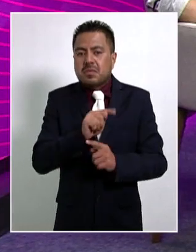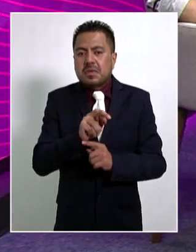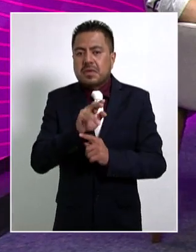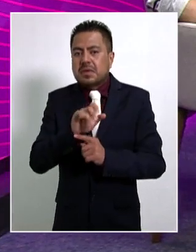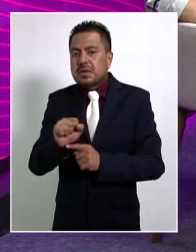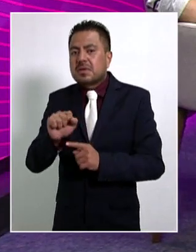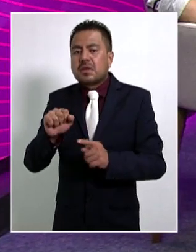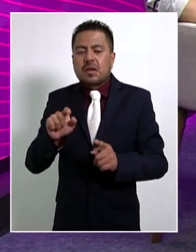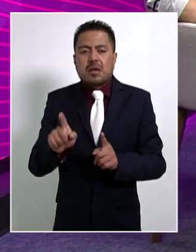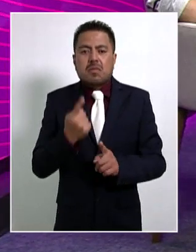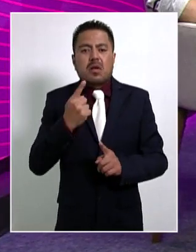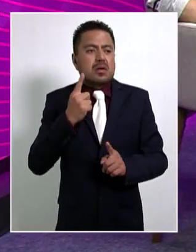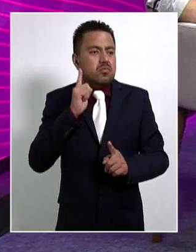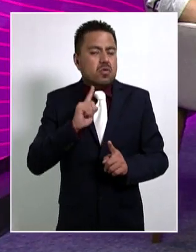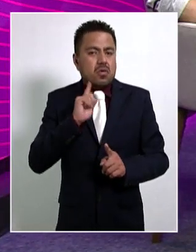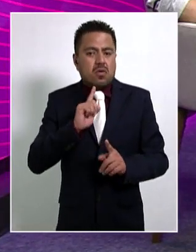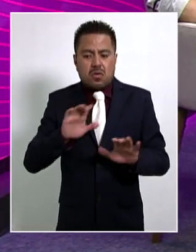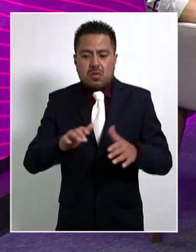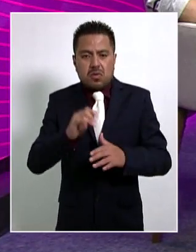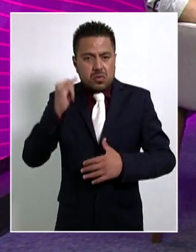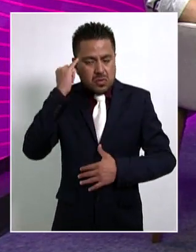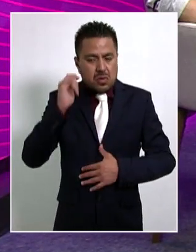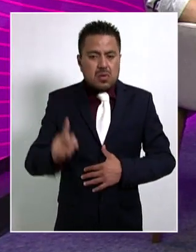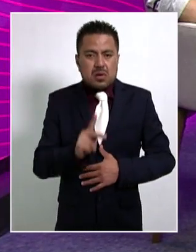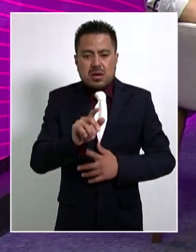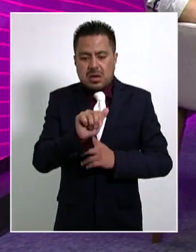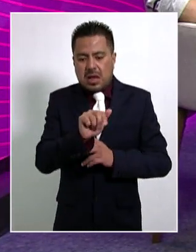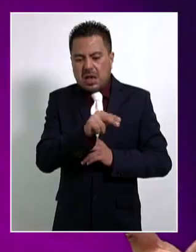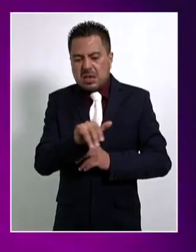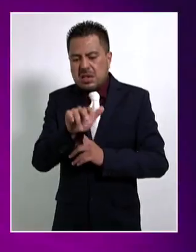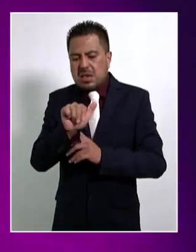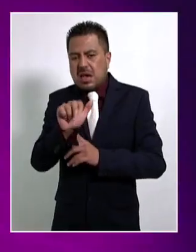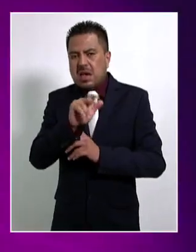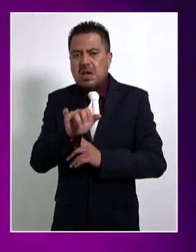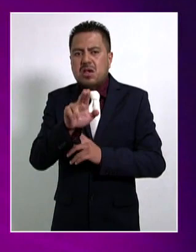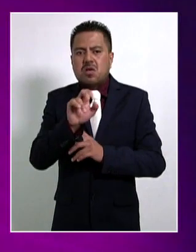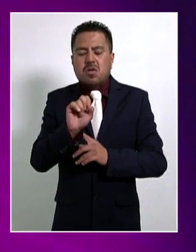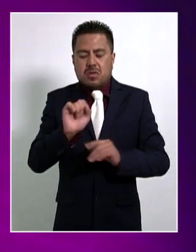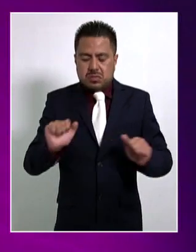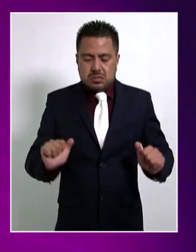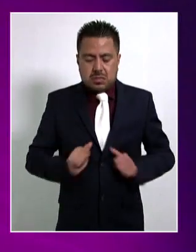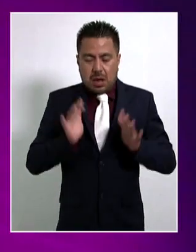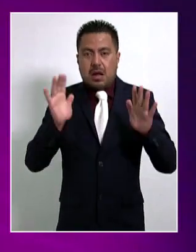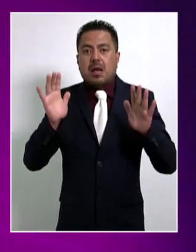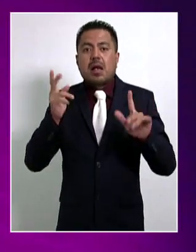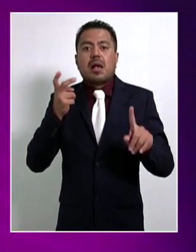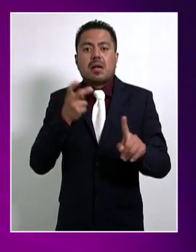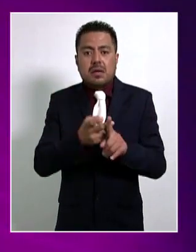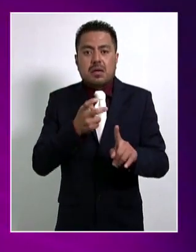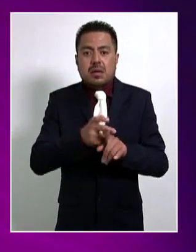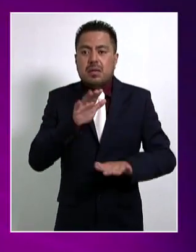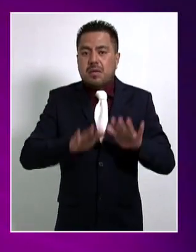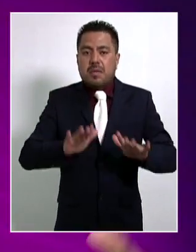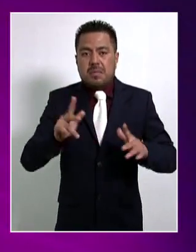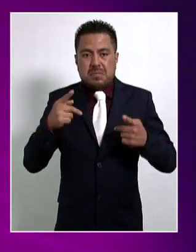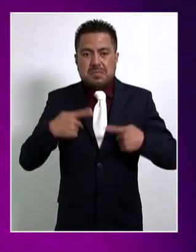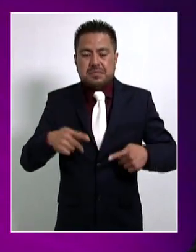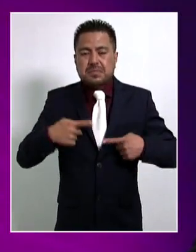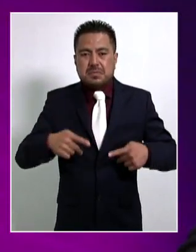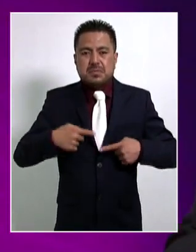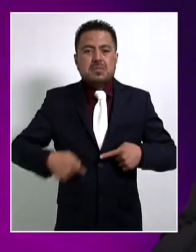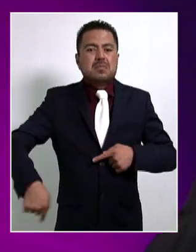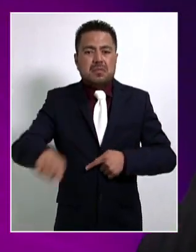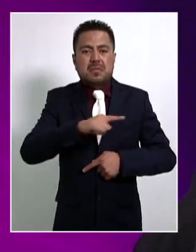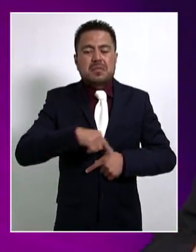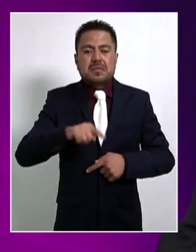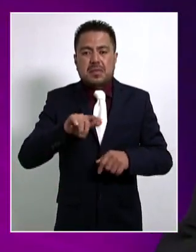ser una mujer originaria de una comunidad indígena ñañú, ¿no? Que fue sorprendente también porque parece que las personas que